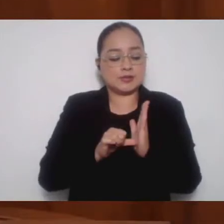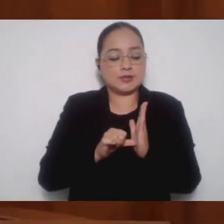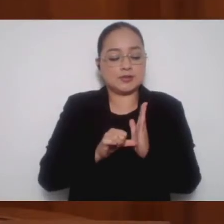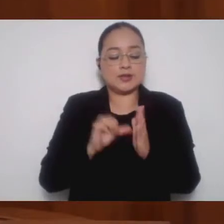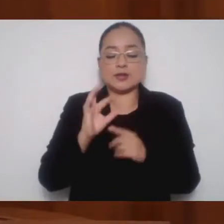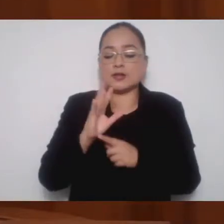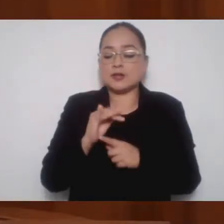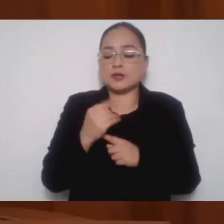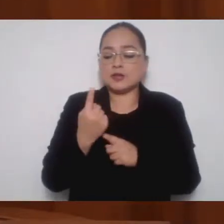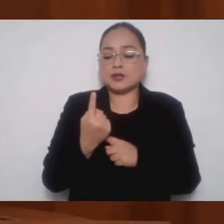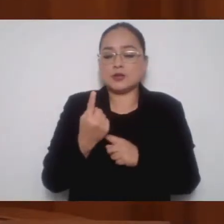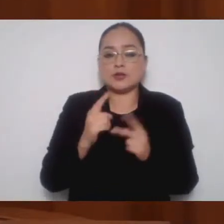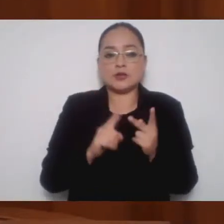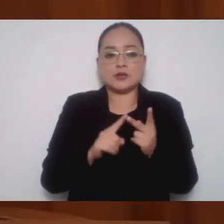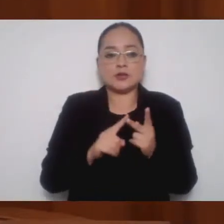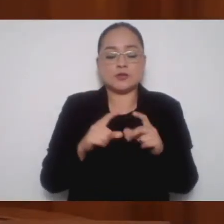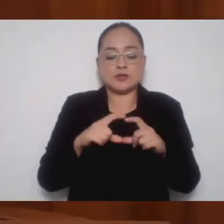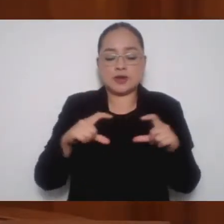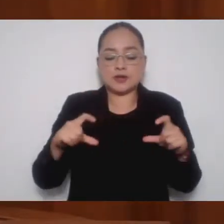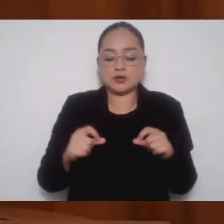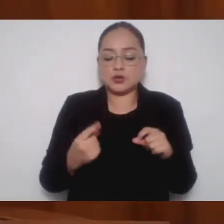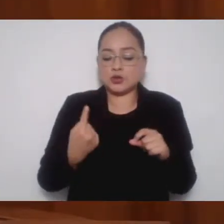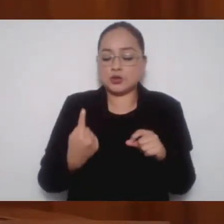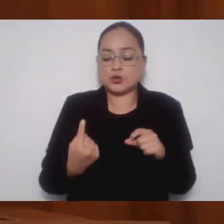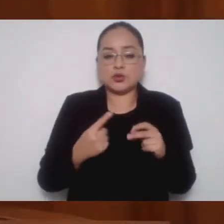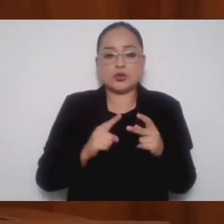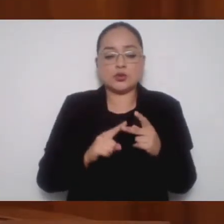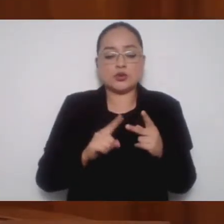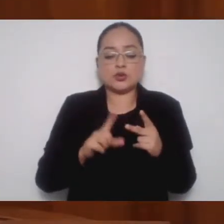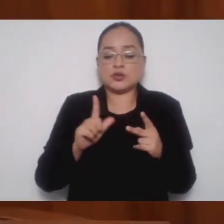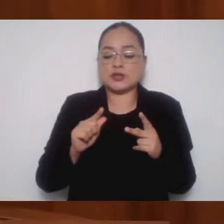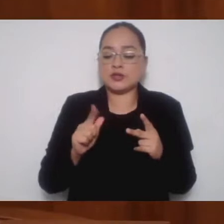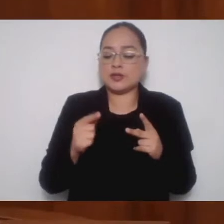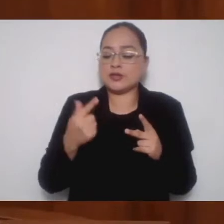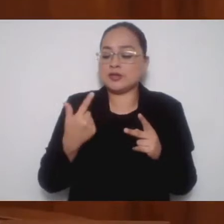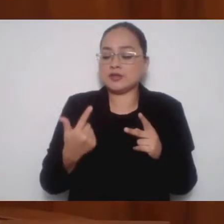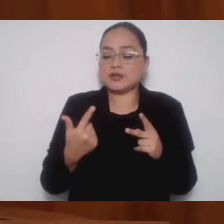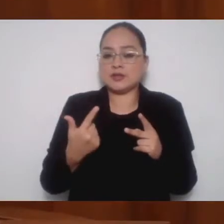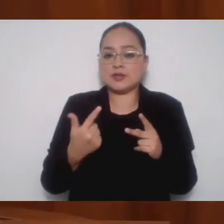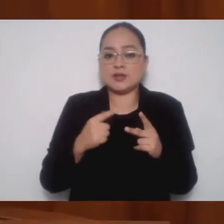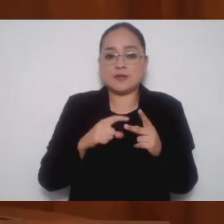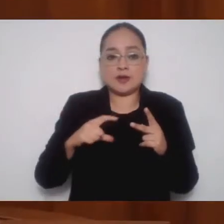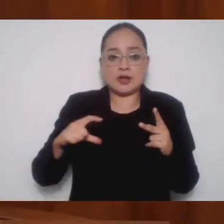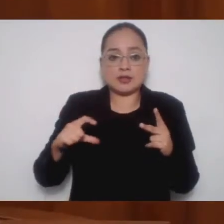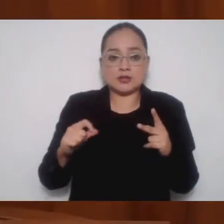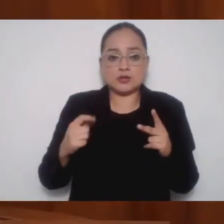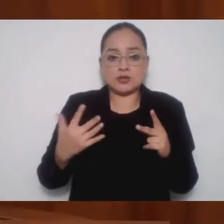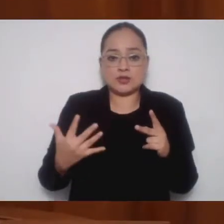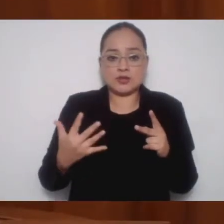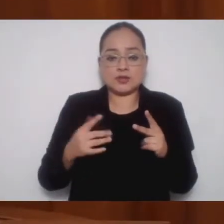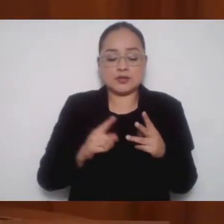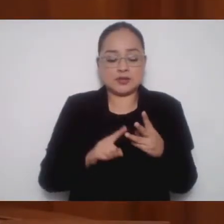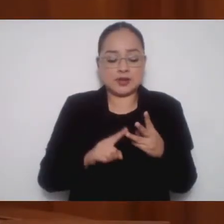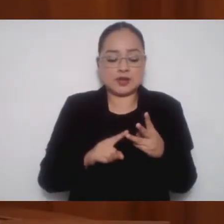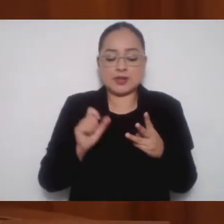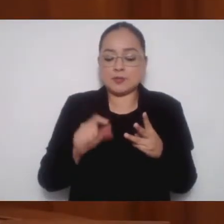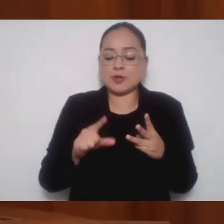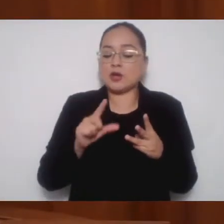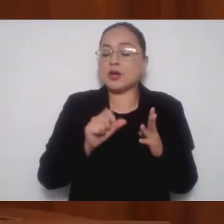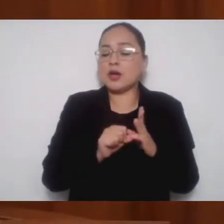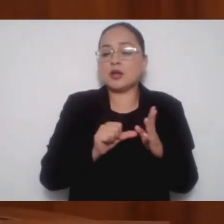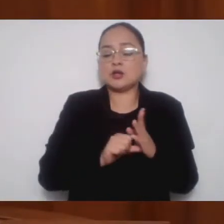artículos 51, fracción primera, 77, fracción quinta